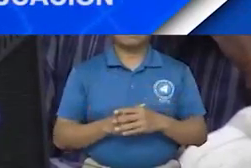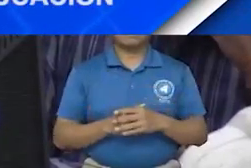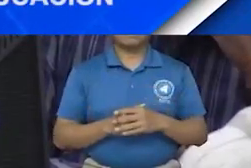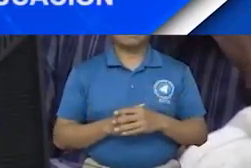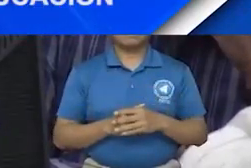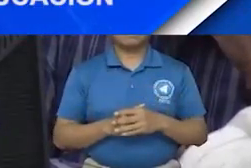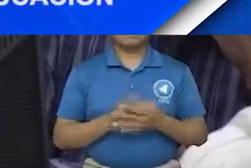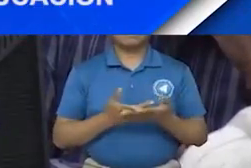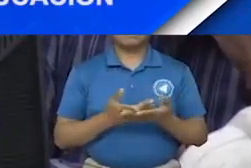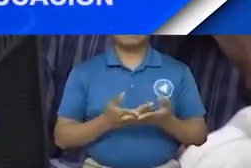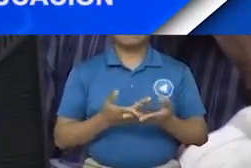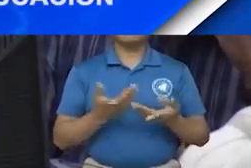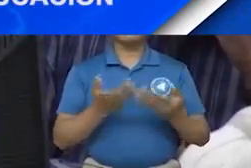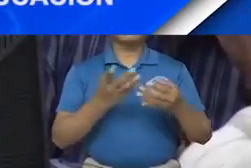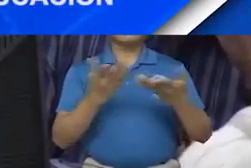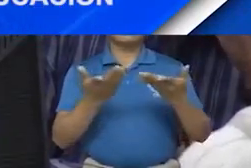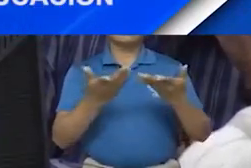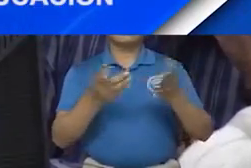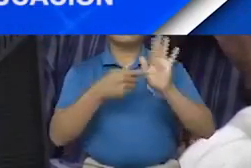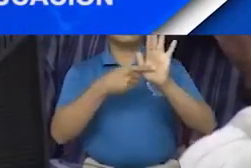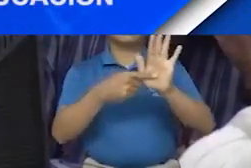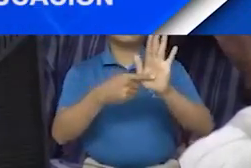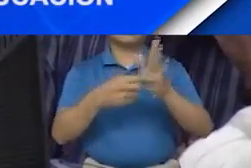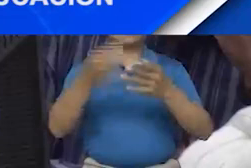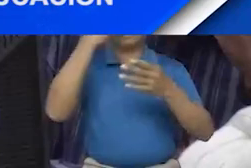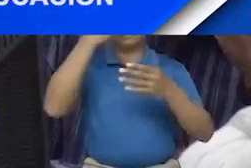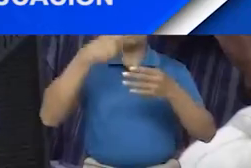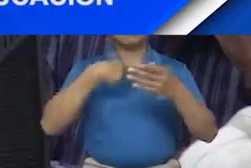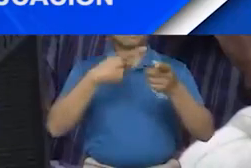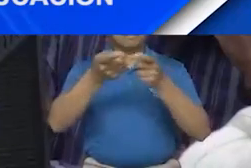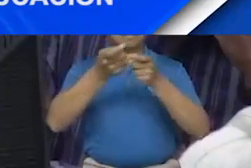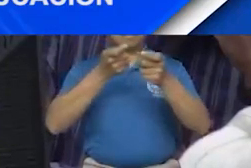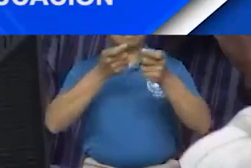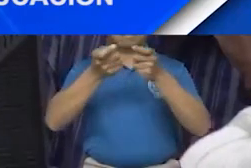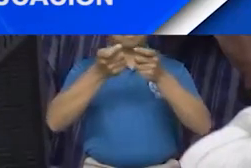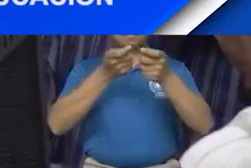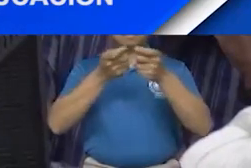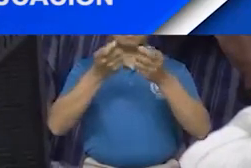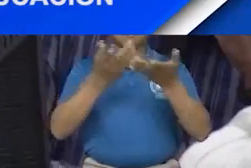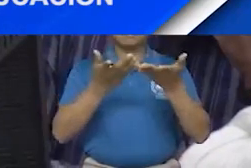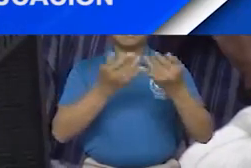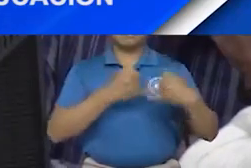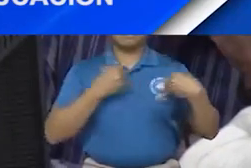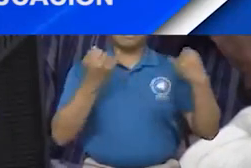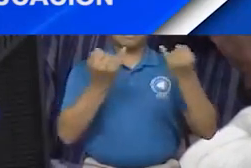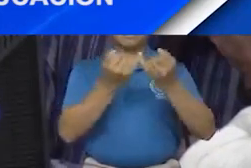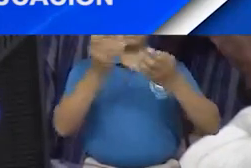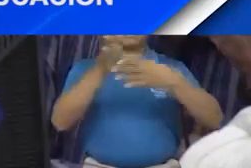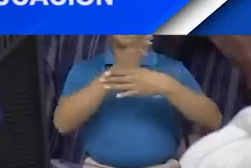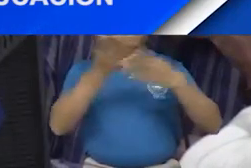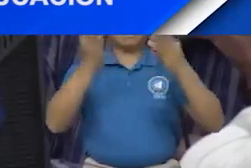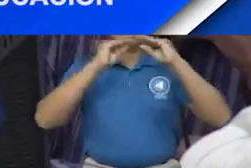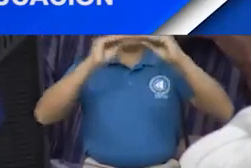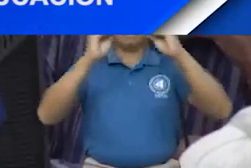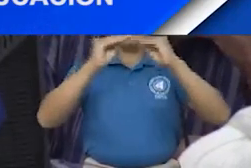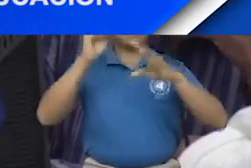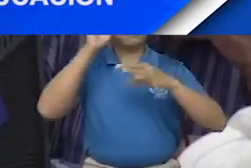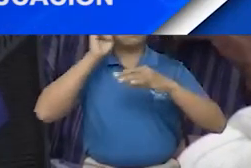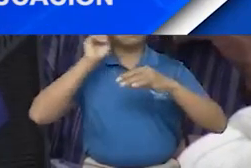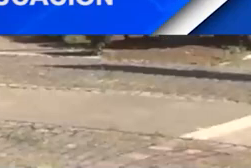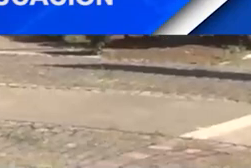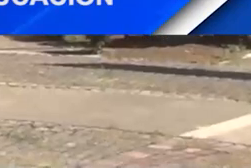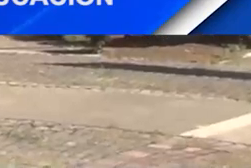la entidad estatal a cargo de la regulación de las instituciones de educación